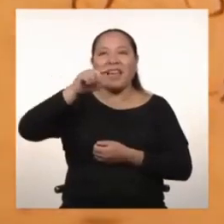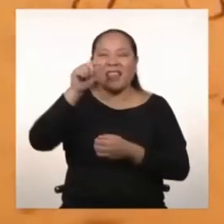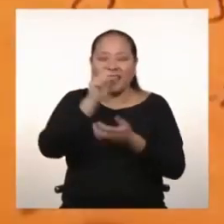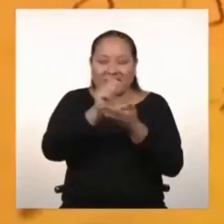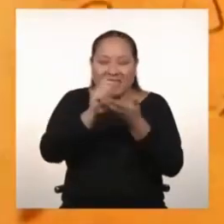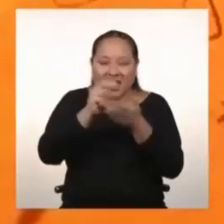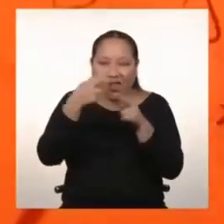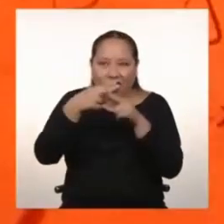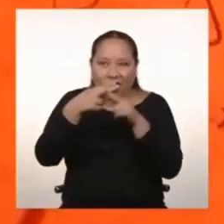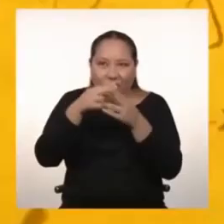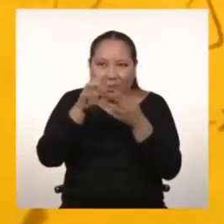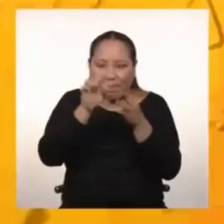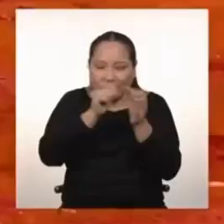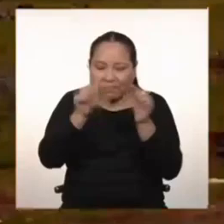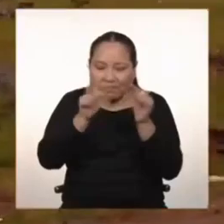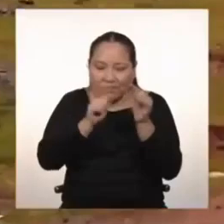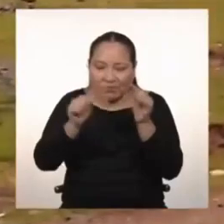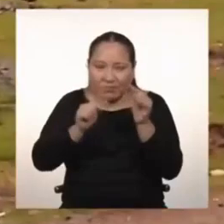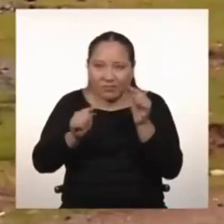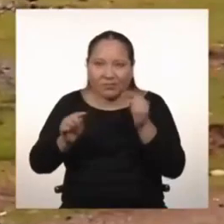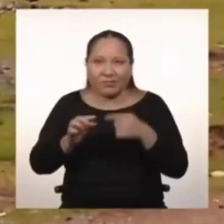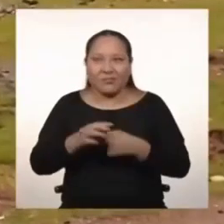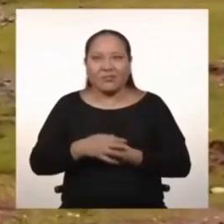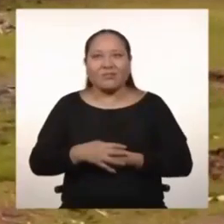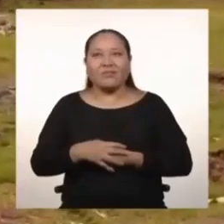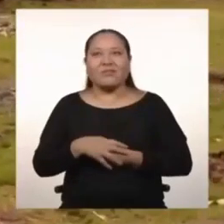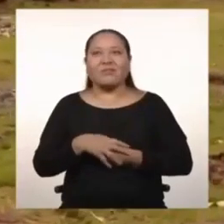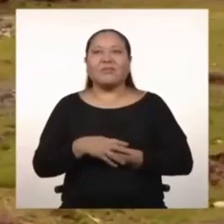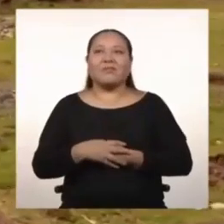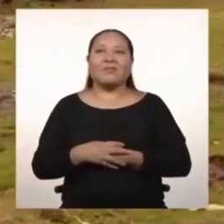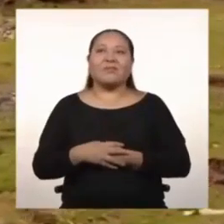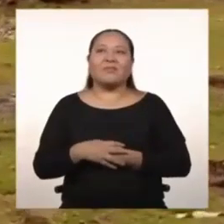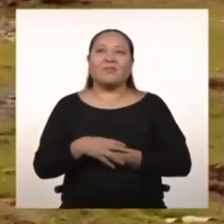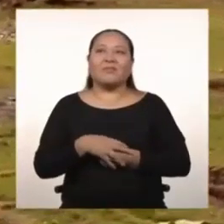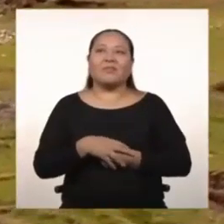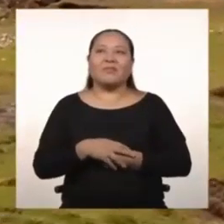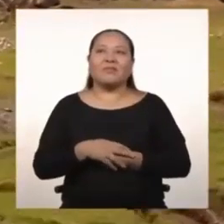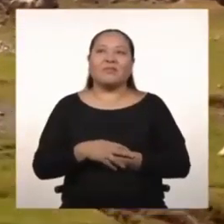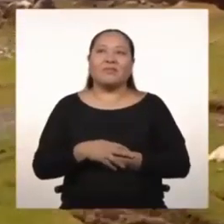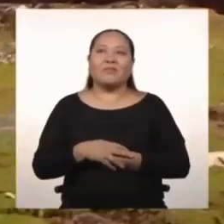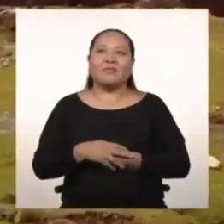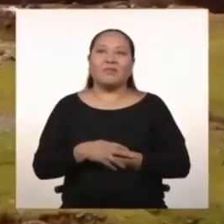Ahí está, que lo tengan a bien.